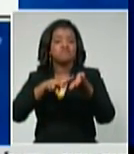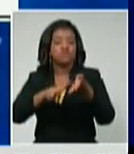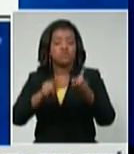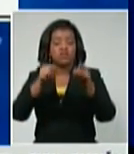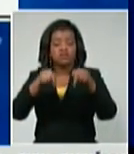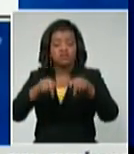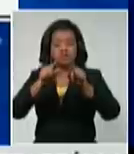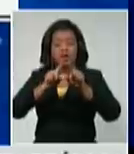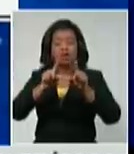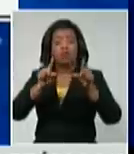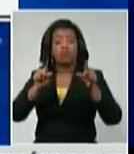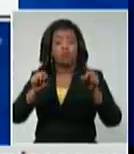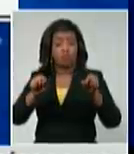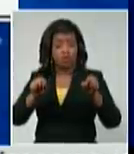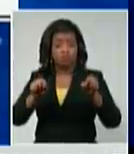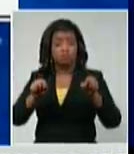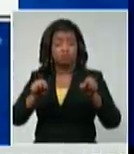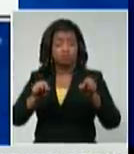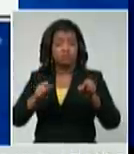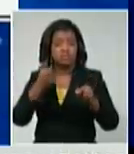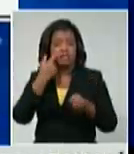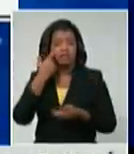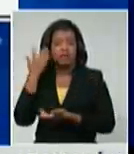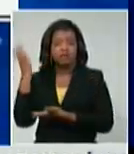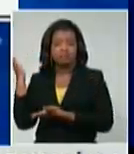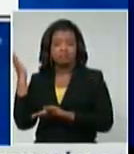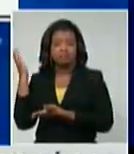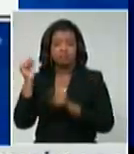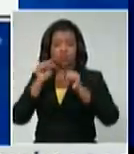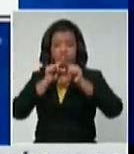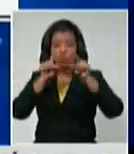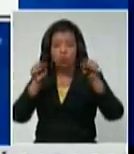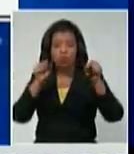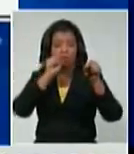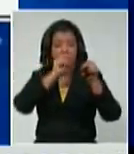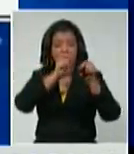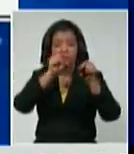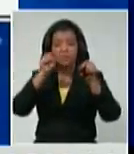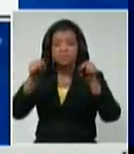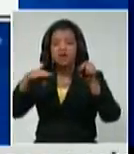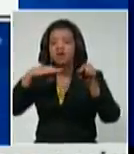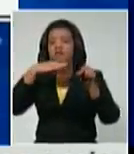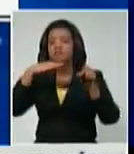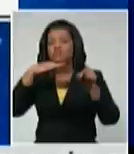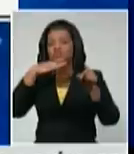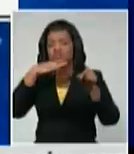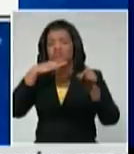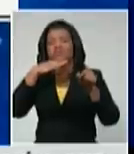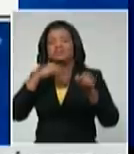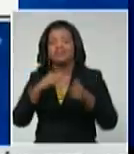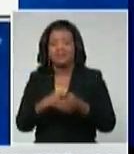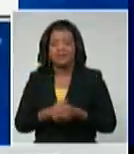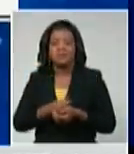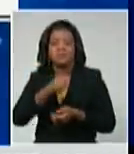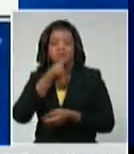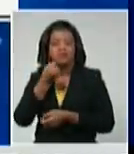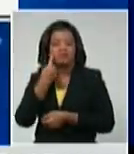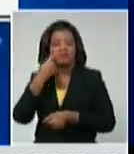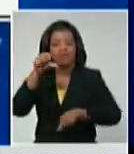país. Ahí lo tienen ustedes, lo tienen ploteado en el mapa, lo cual le permite